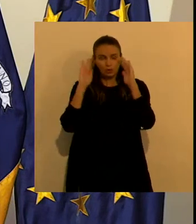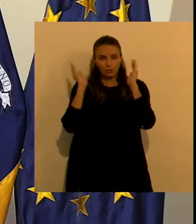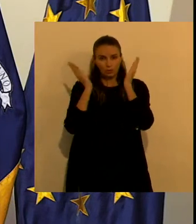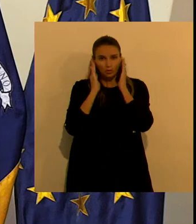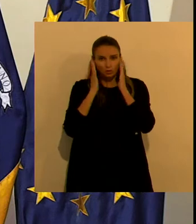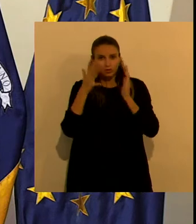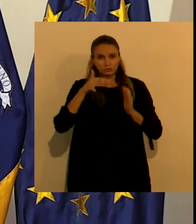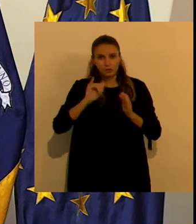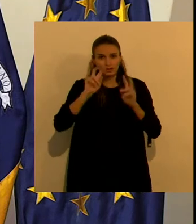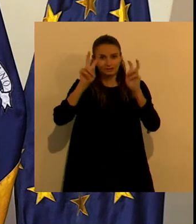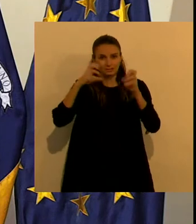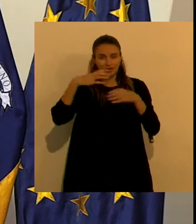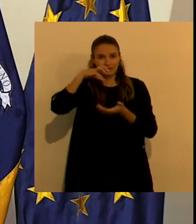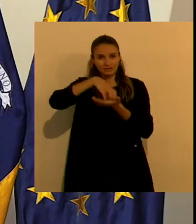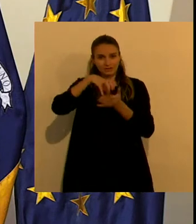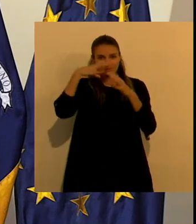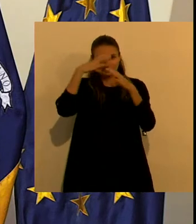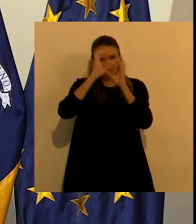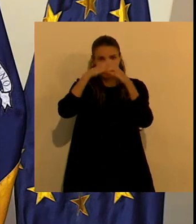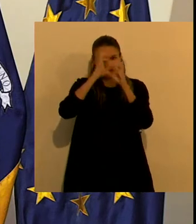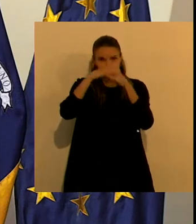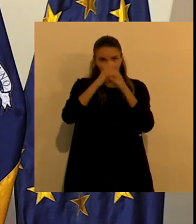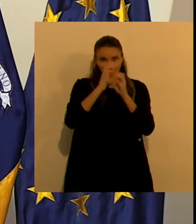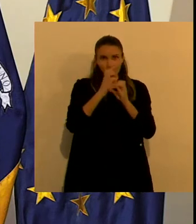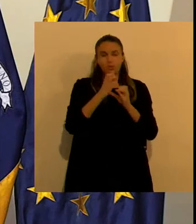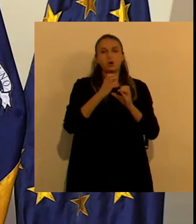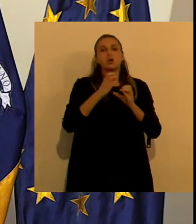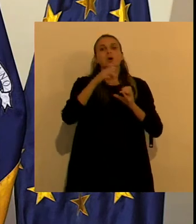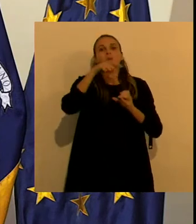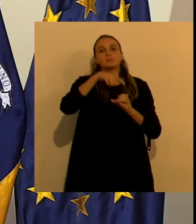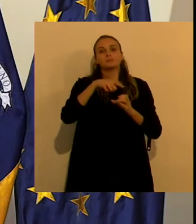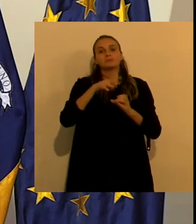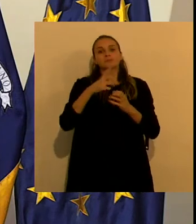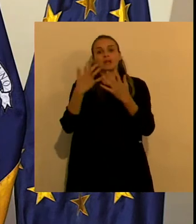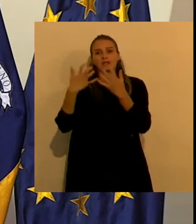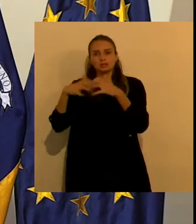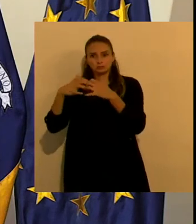telescopios Cherenkov y el instrumento AMS.